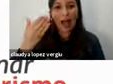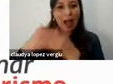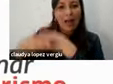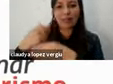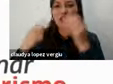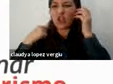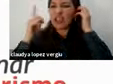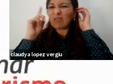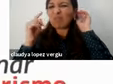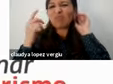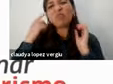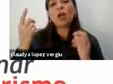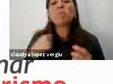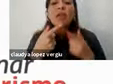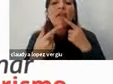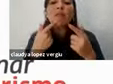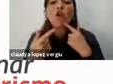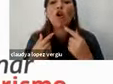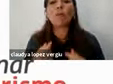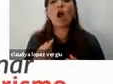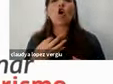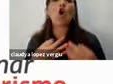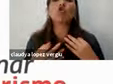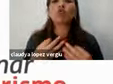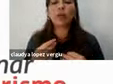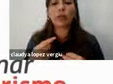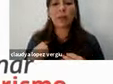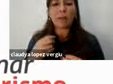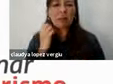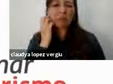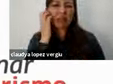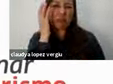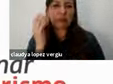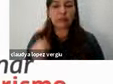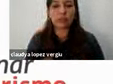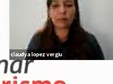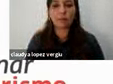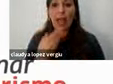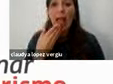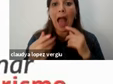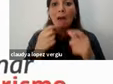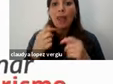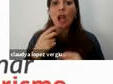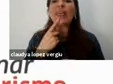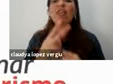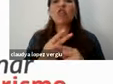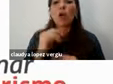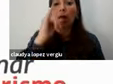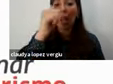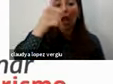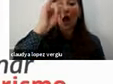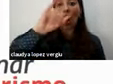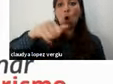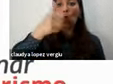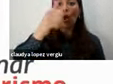saber nada lo que es mi idioma, porque para mí era vergüenza hablar en mi idioma guajún. Era vergüenza enseñar a